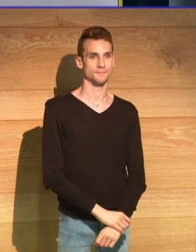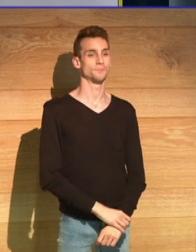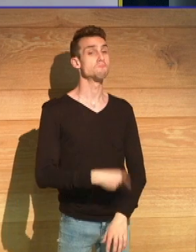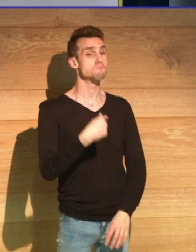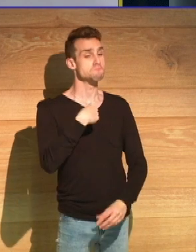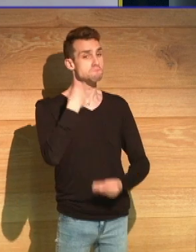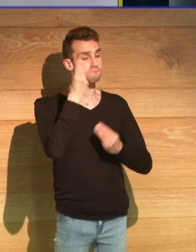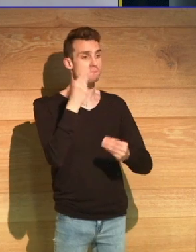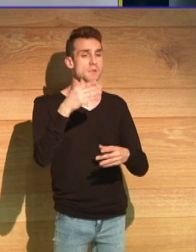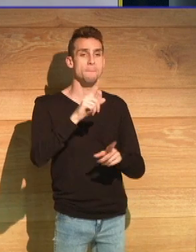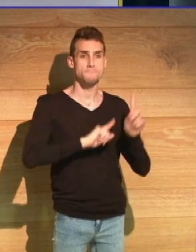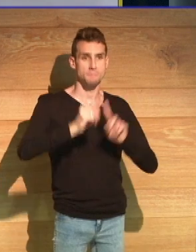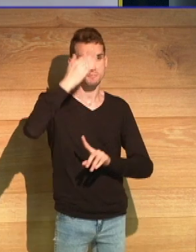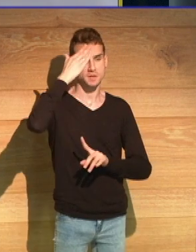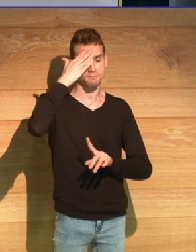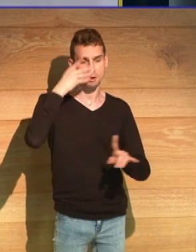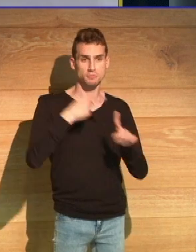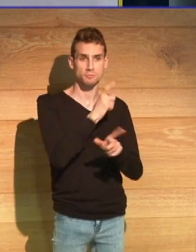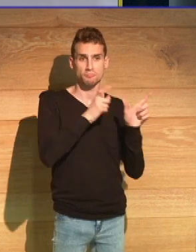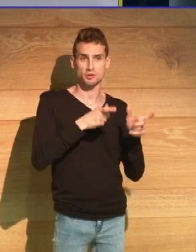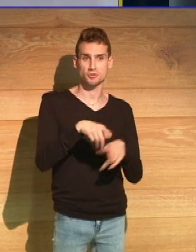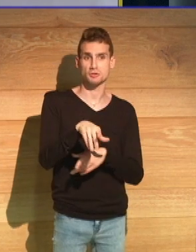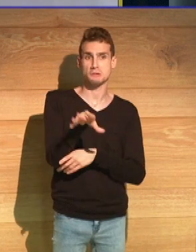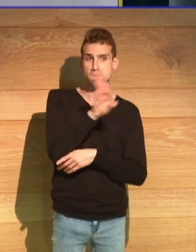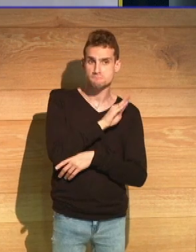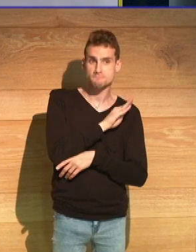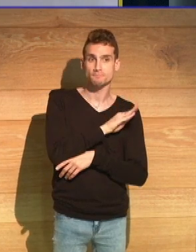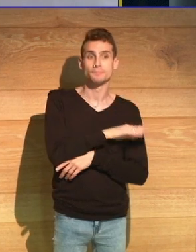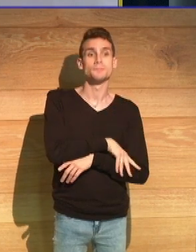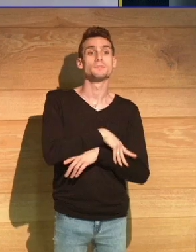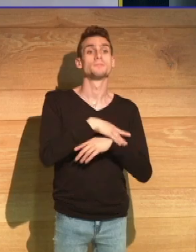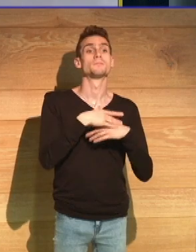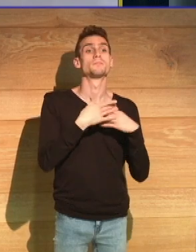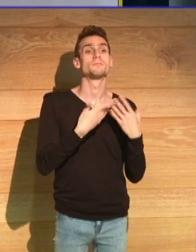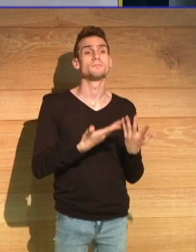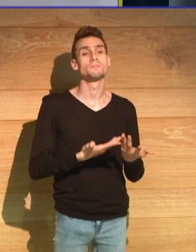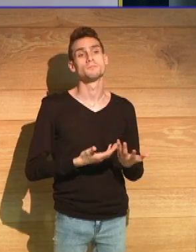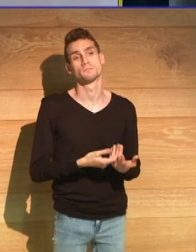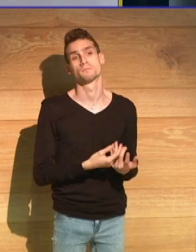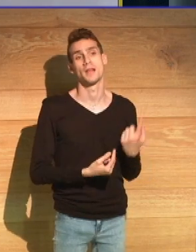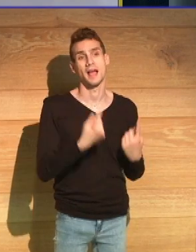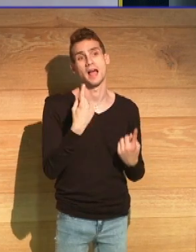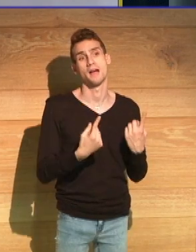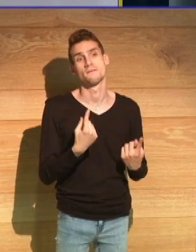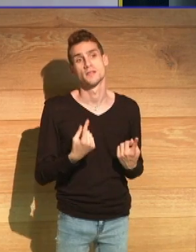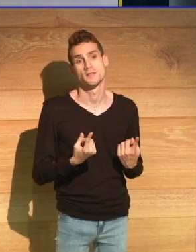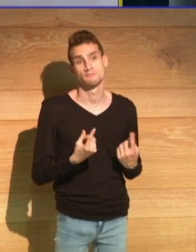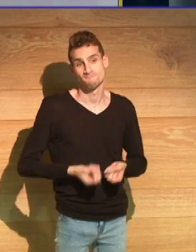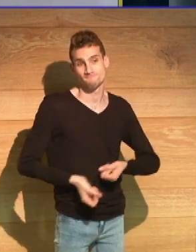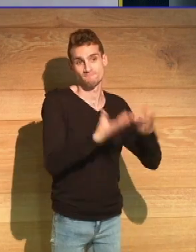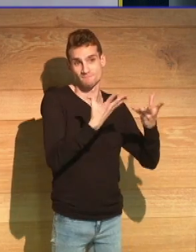Pues yo creo que el principal problema para llegar a las personas, para llegar a la gente, es que muchas veces lo que lanzamos son mensajes